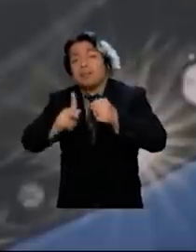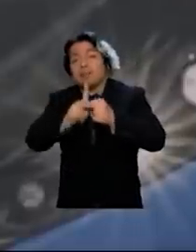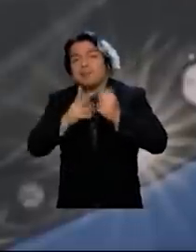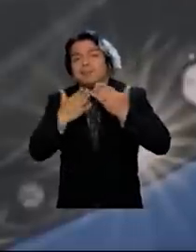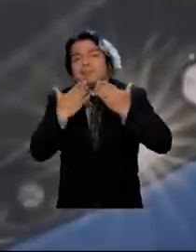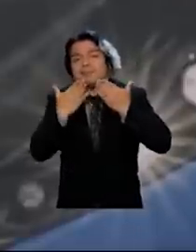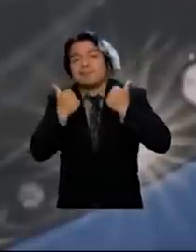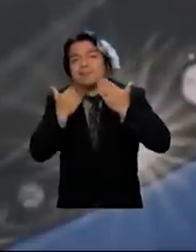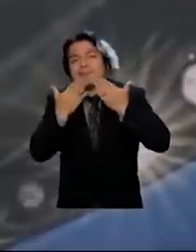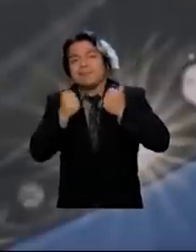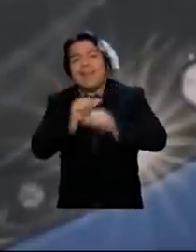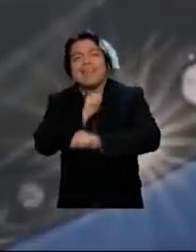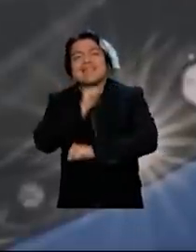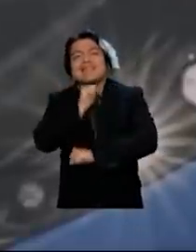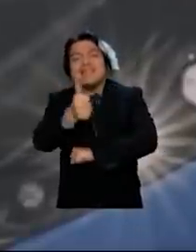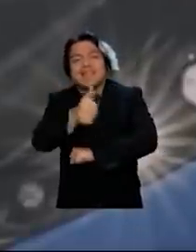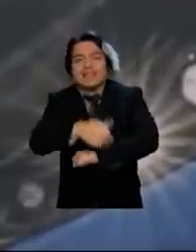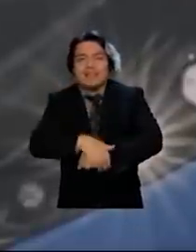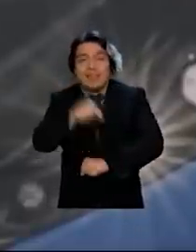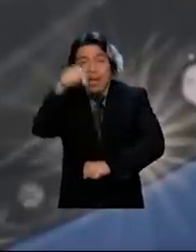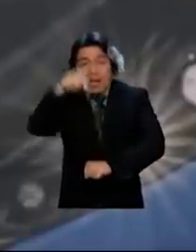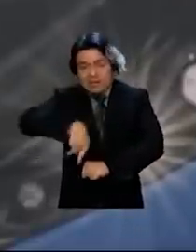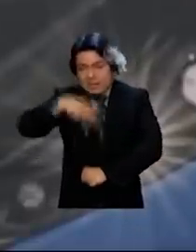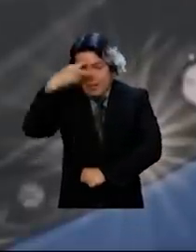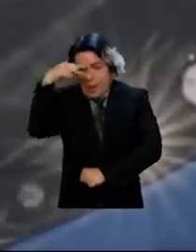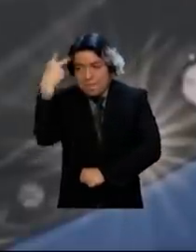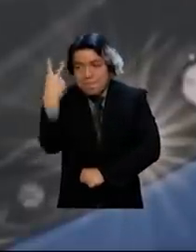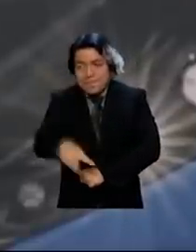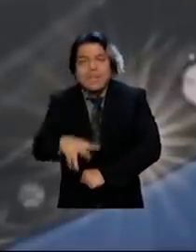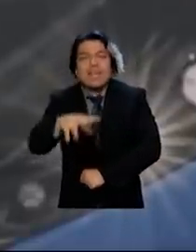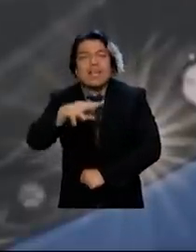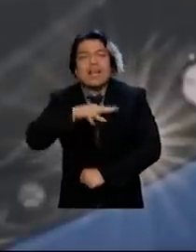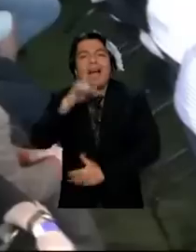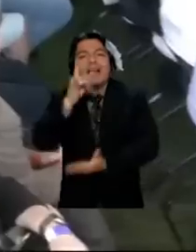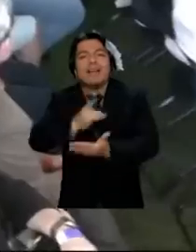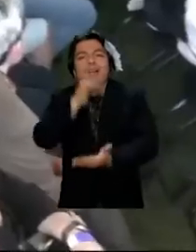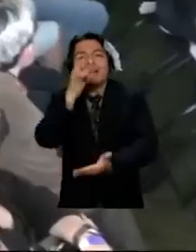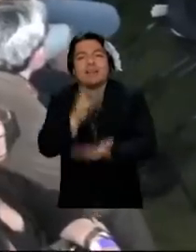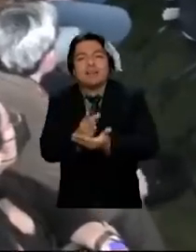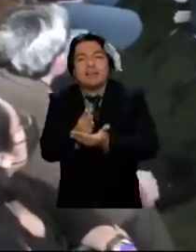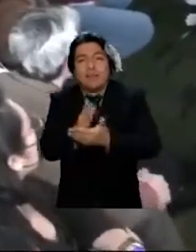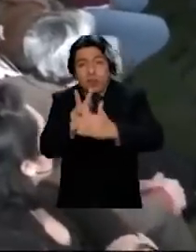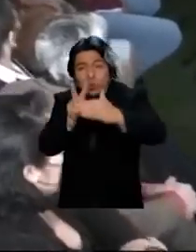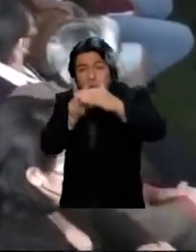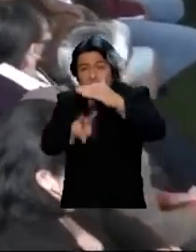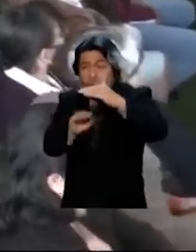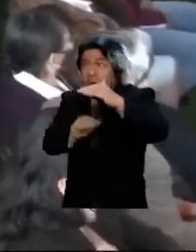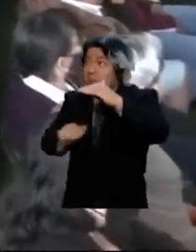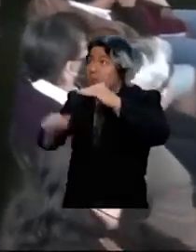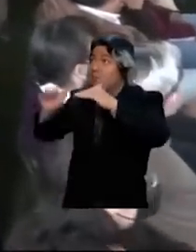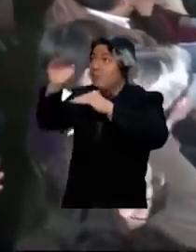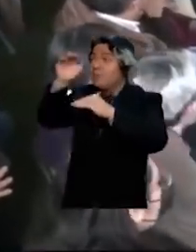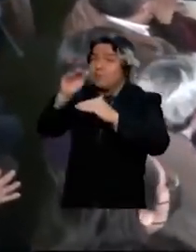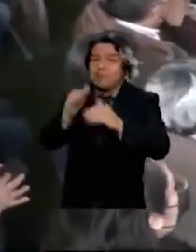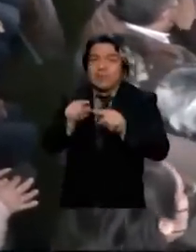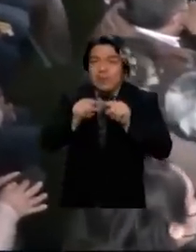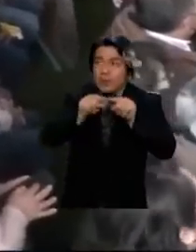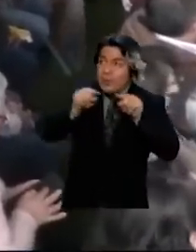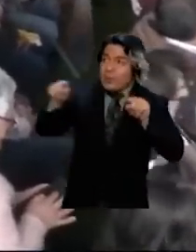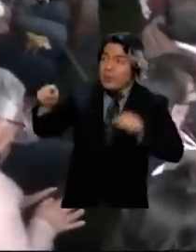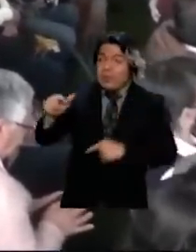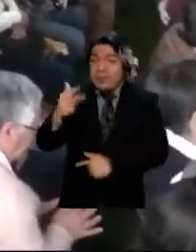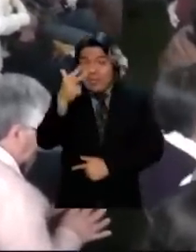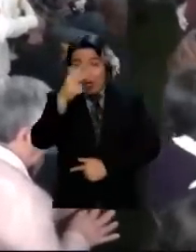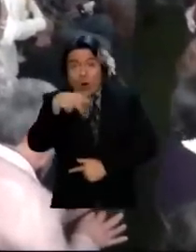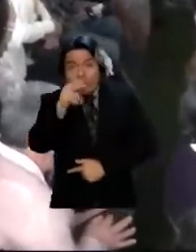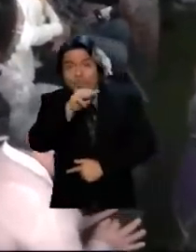ningún otro lugar del planeta pueden tener ustedes un segundo piso de 8 kilómetros